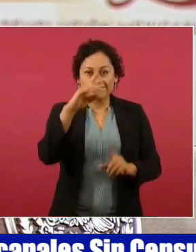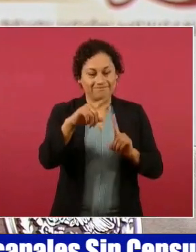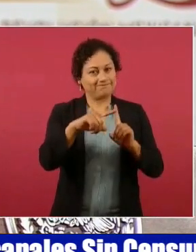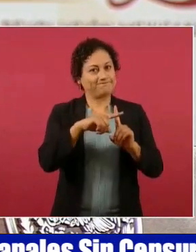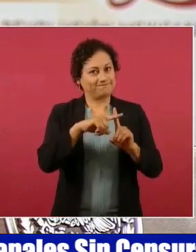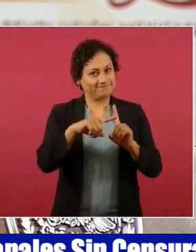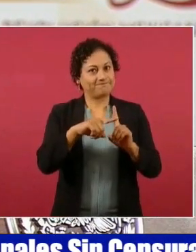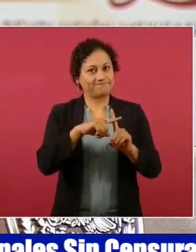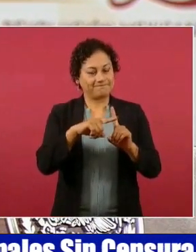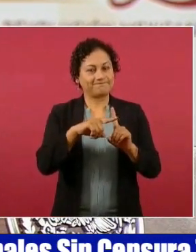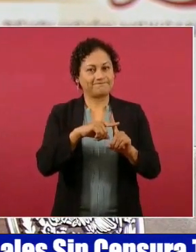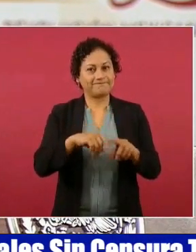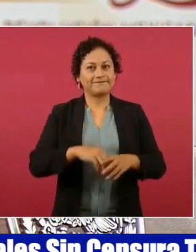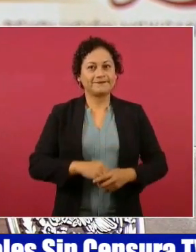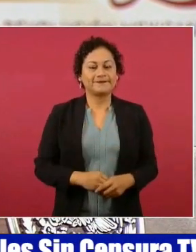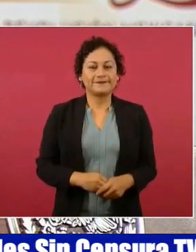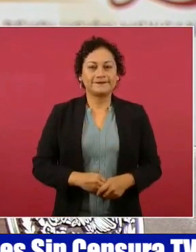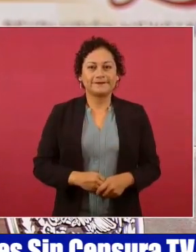campaña,